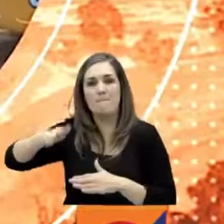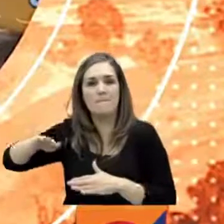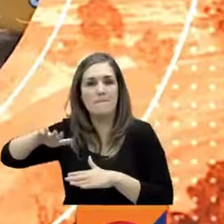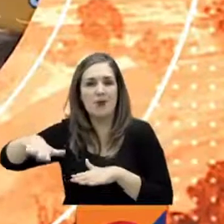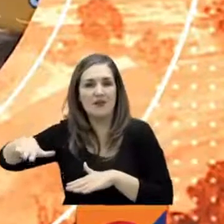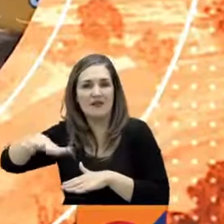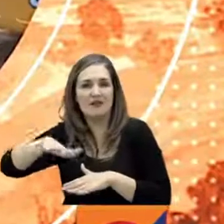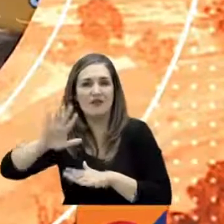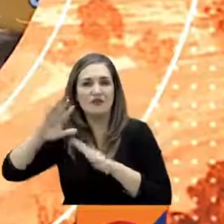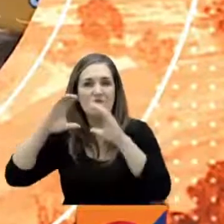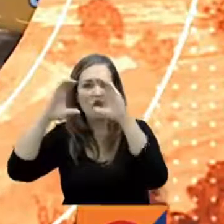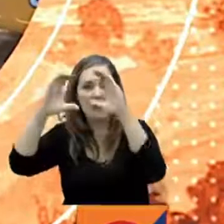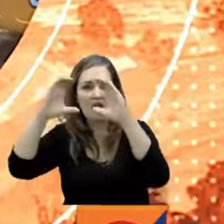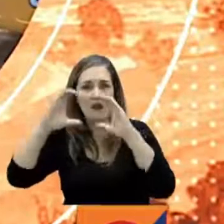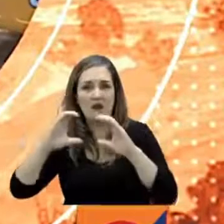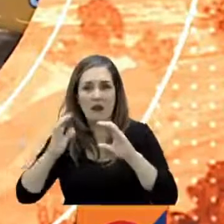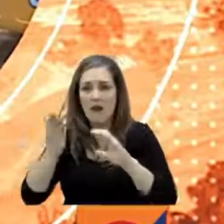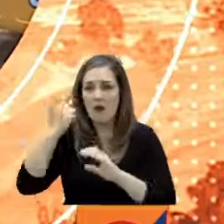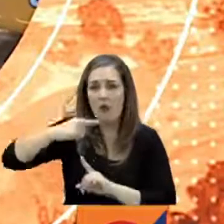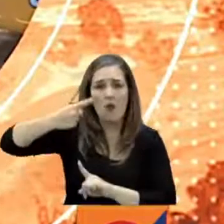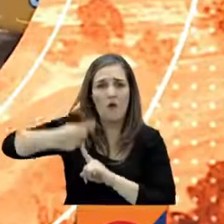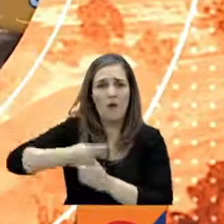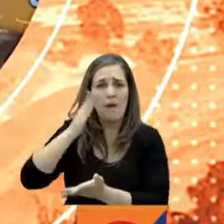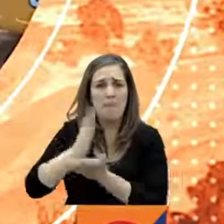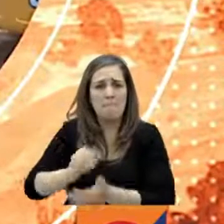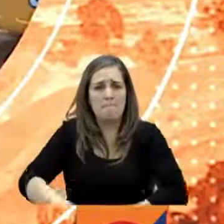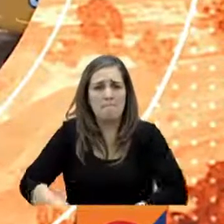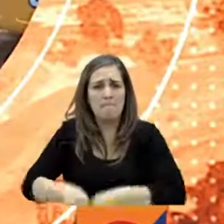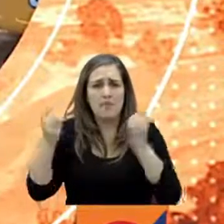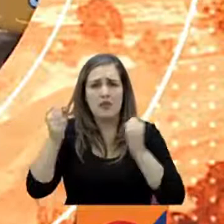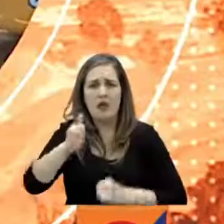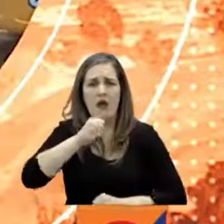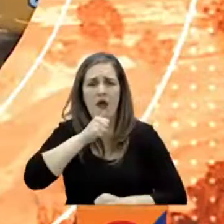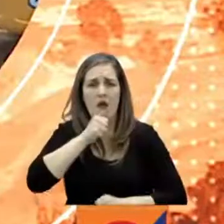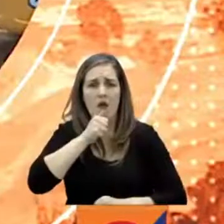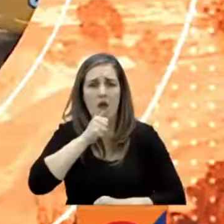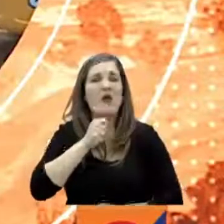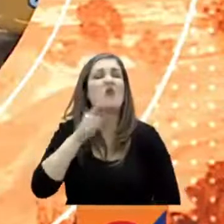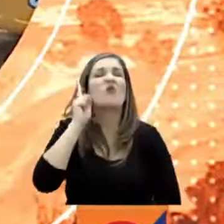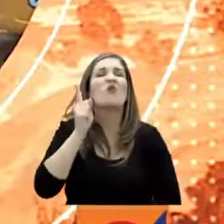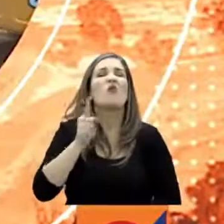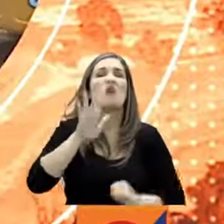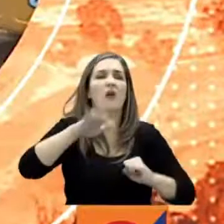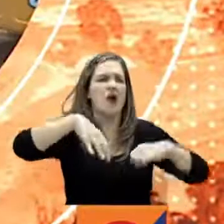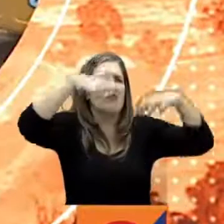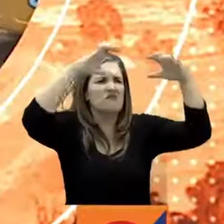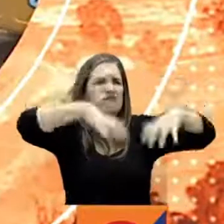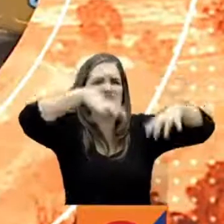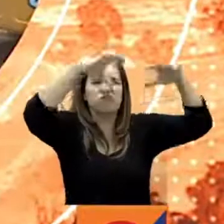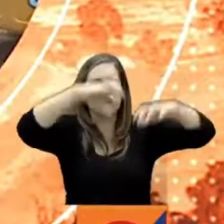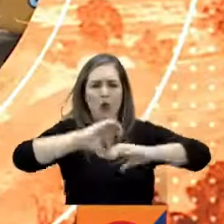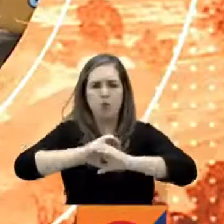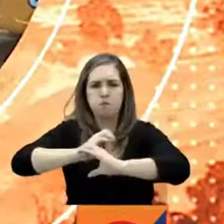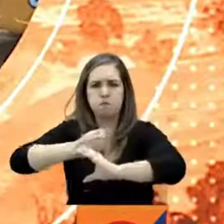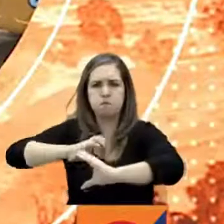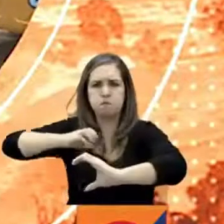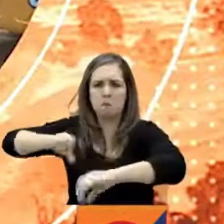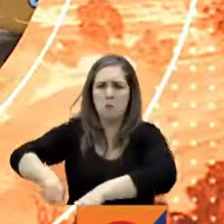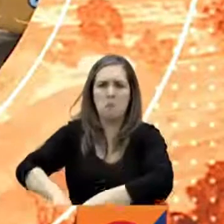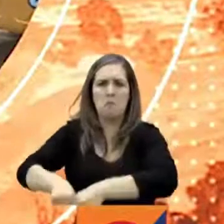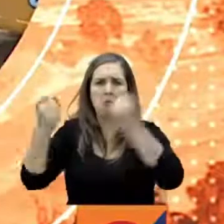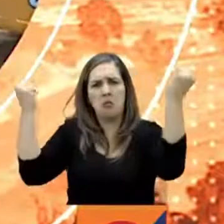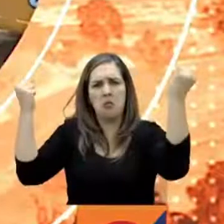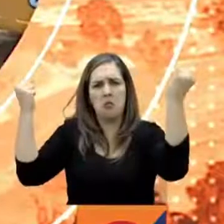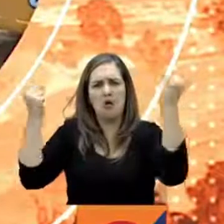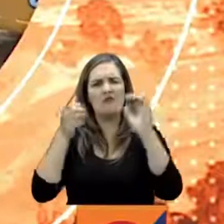sin servicio de acueducto. Al parecer, el sistema de alcantarillado colapsó durante esta temporada de lluvias. Este es un informe de Catherine Vargas,